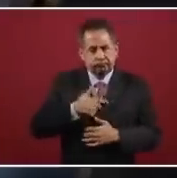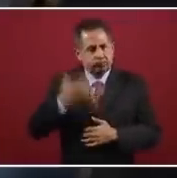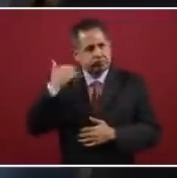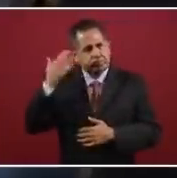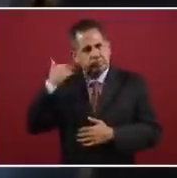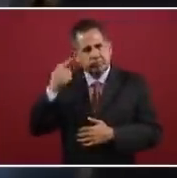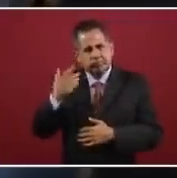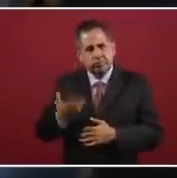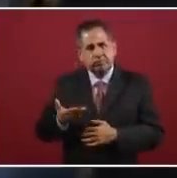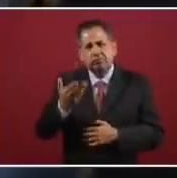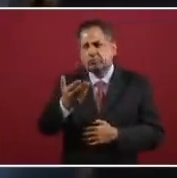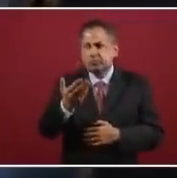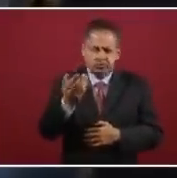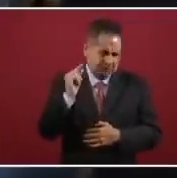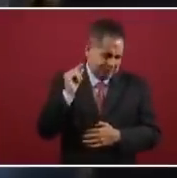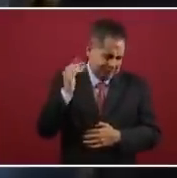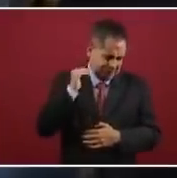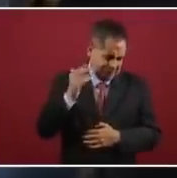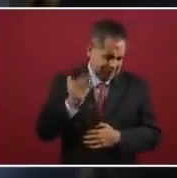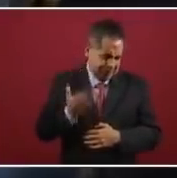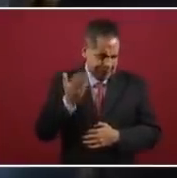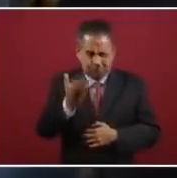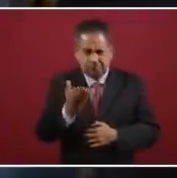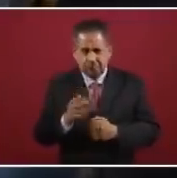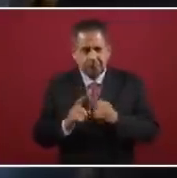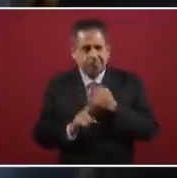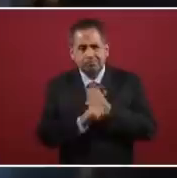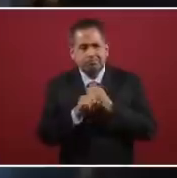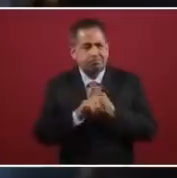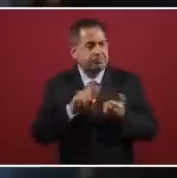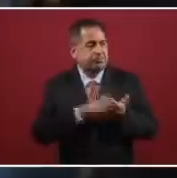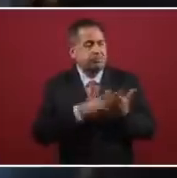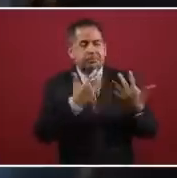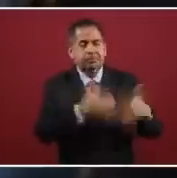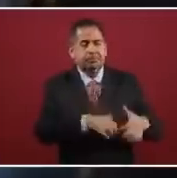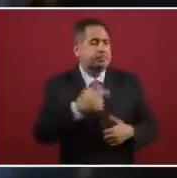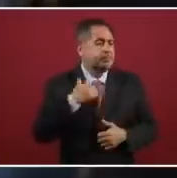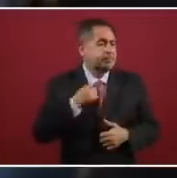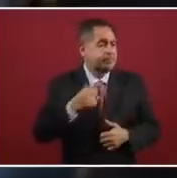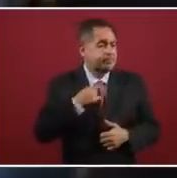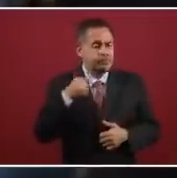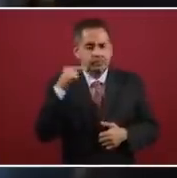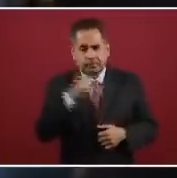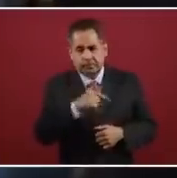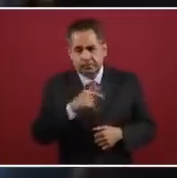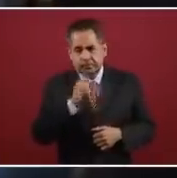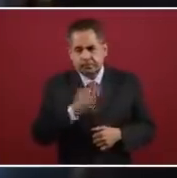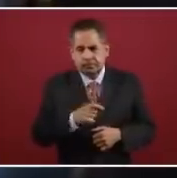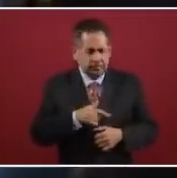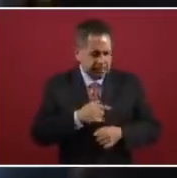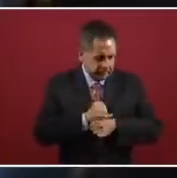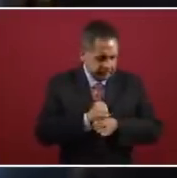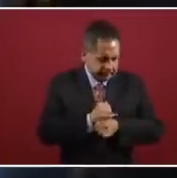hace unos días la problemática que tenía la industria textil. He seguido